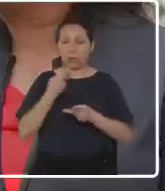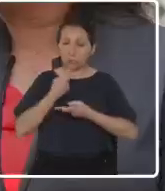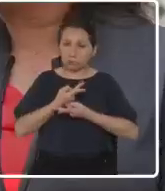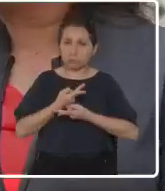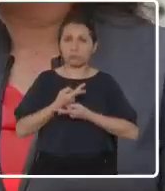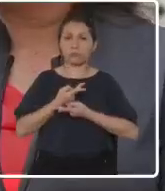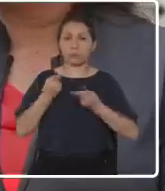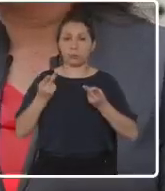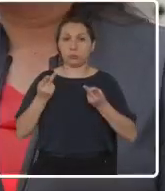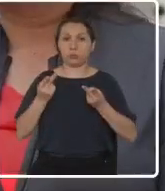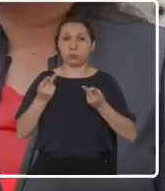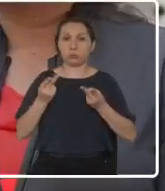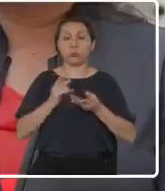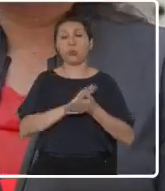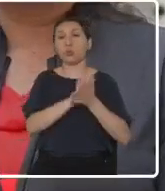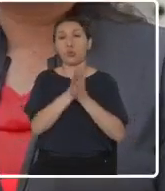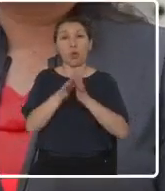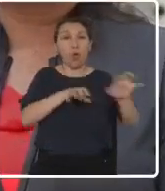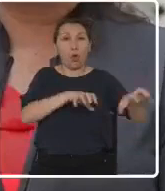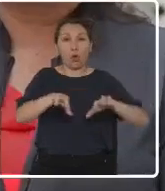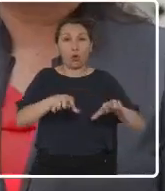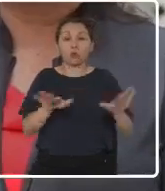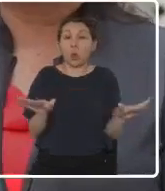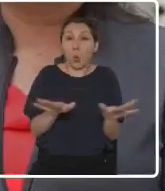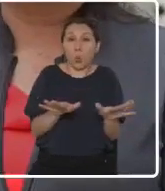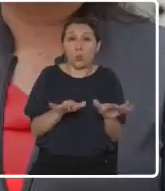anuncio que todos los bienes que fueron